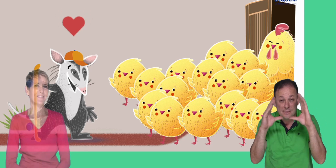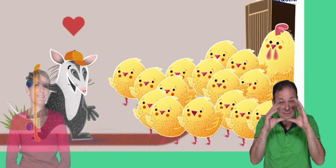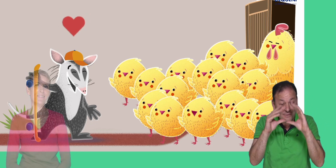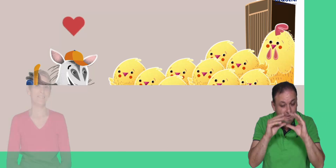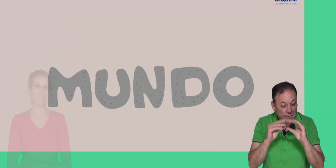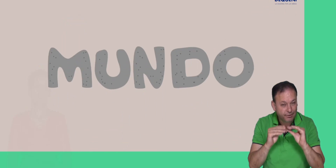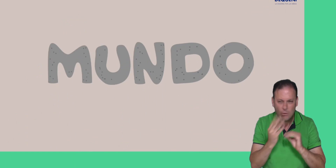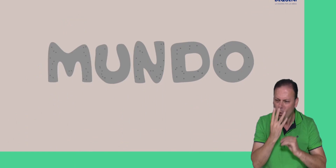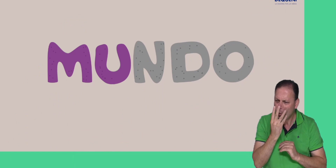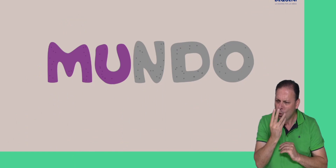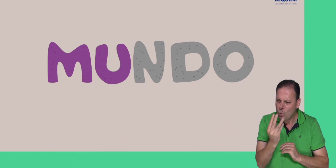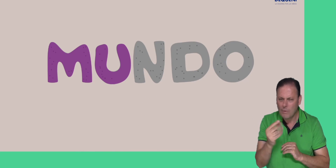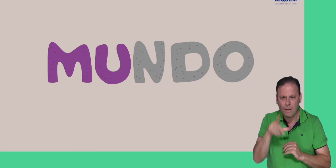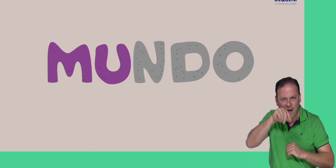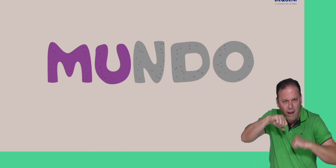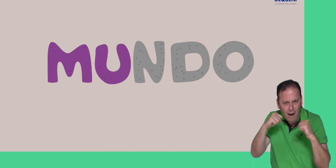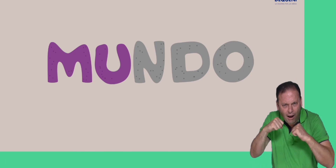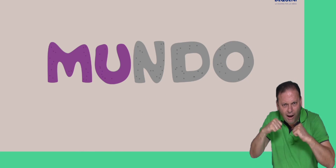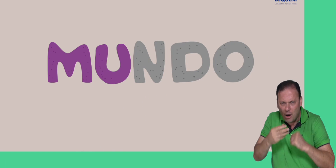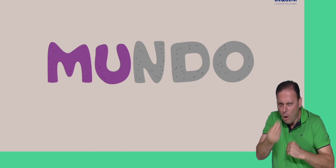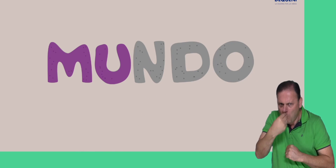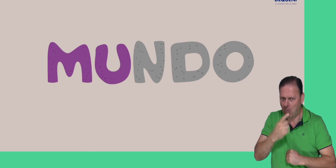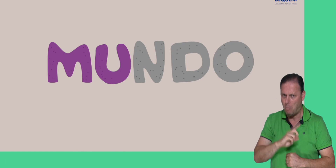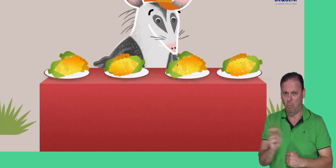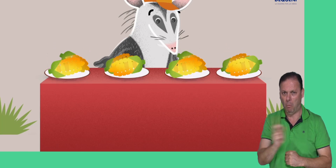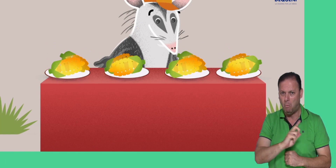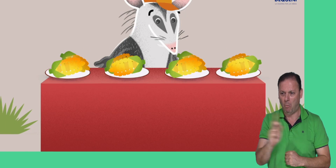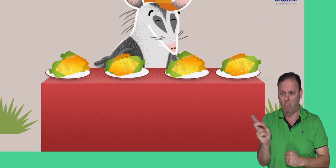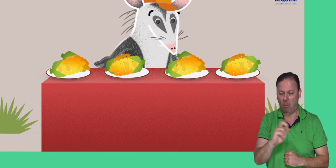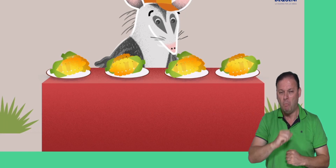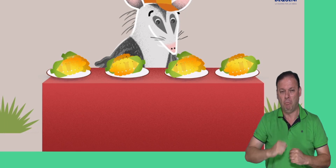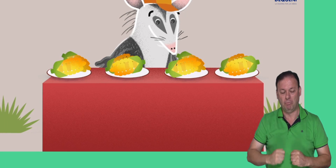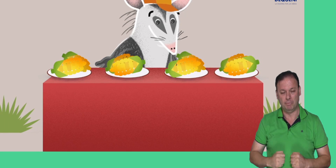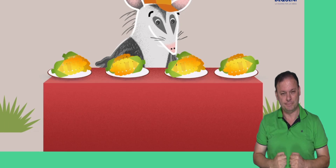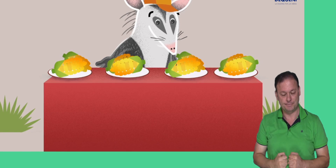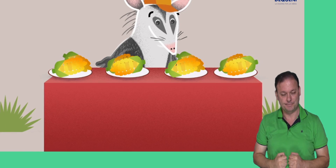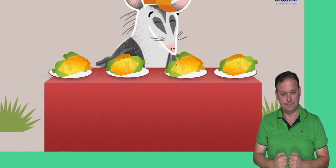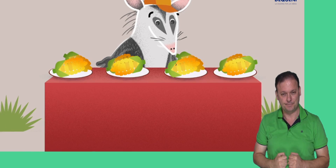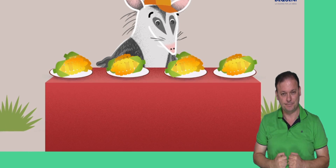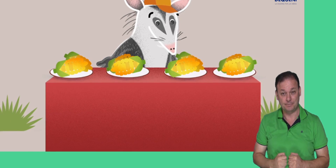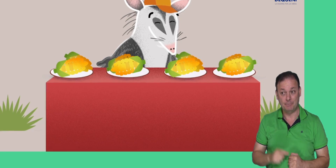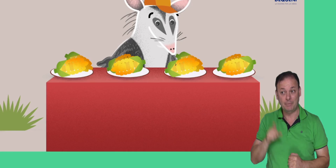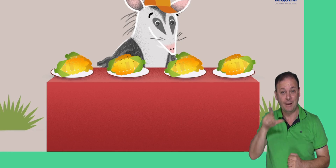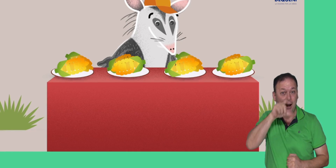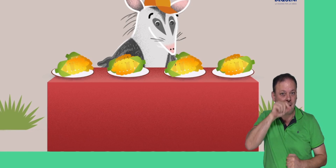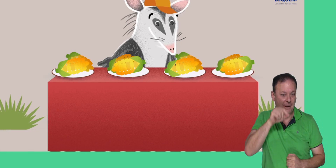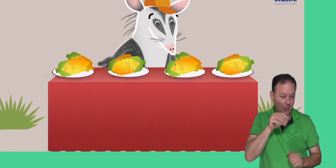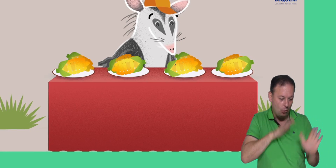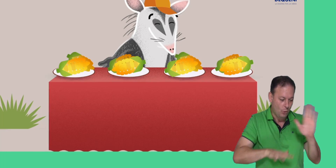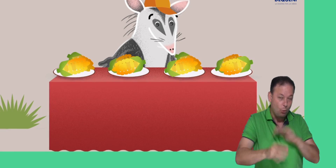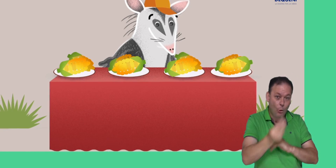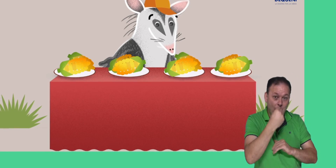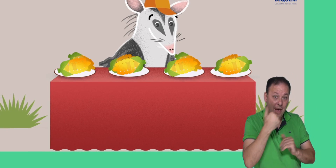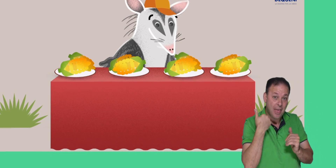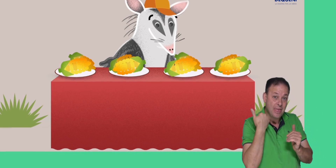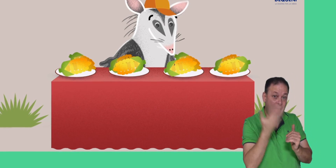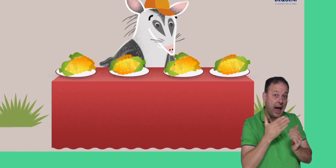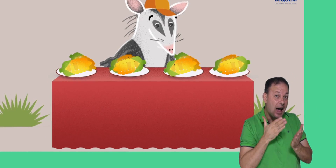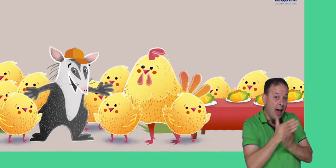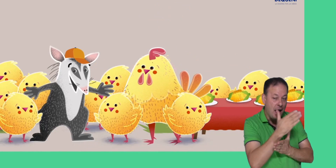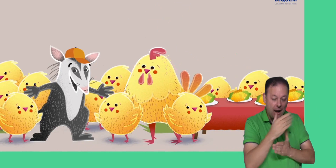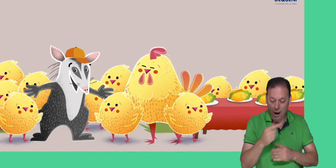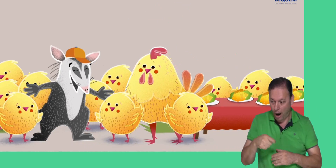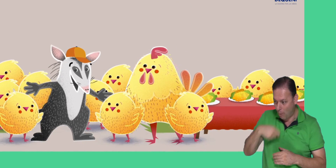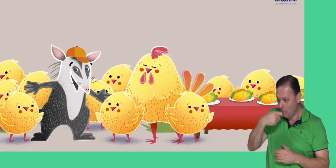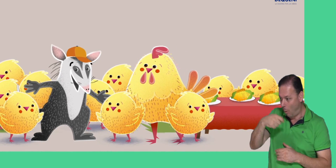tío del mundo! Esa noche el tío Mucuné no comió guiso de gallina, pero la gallina le